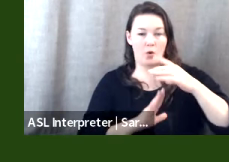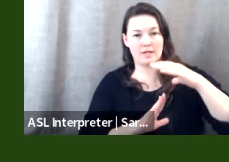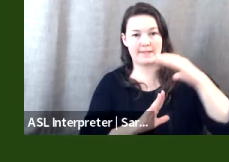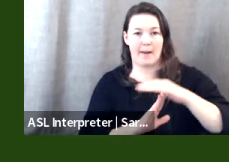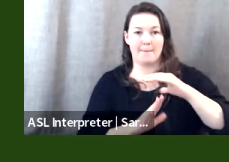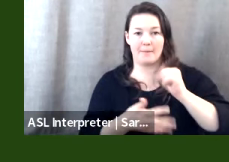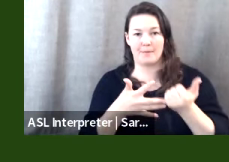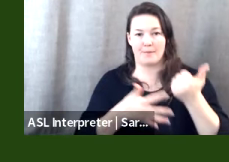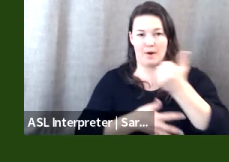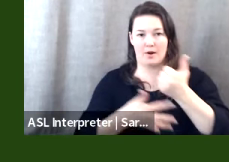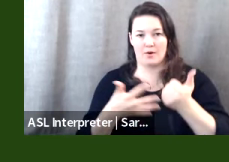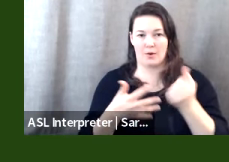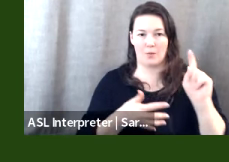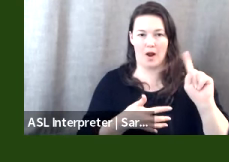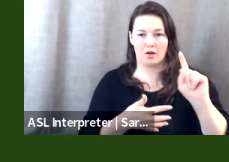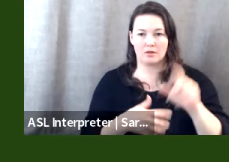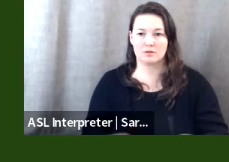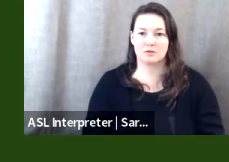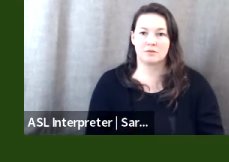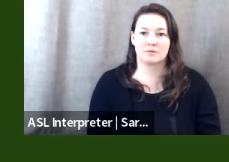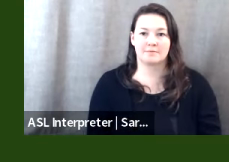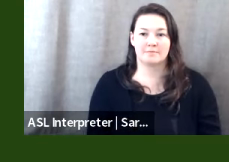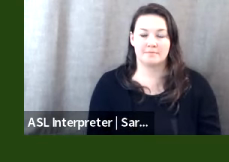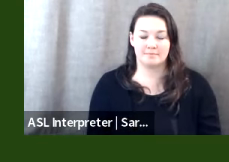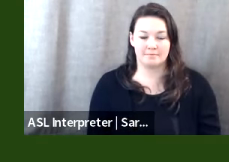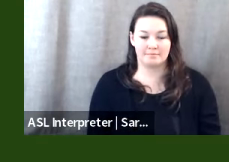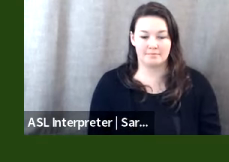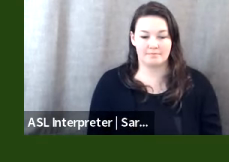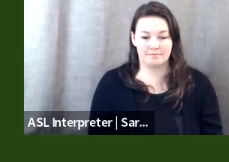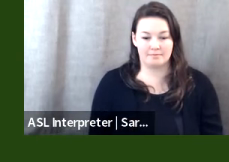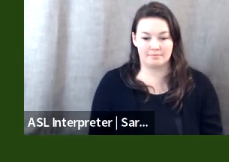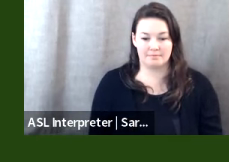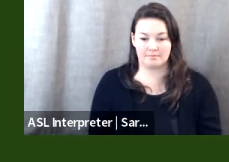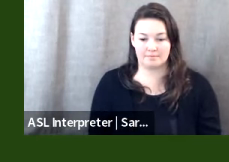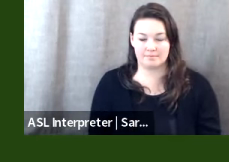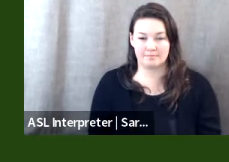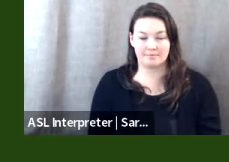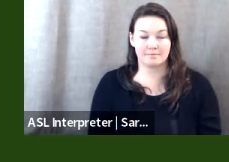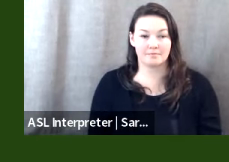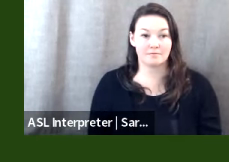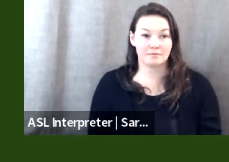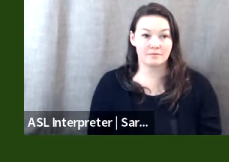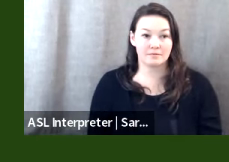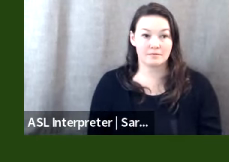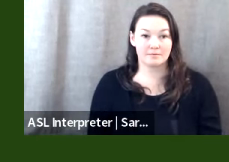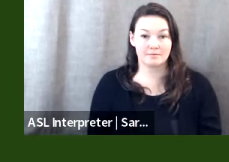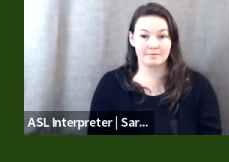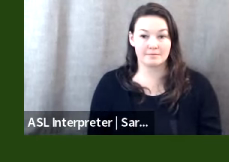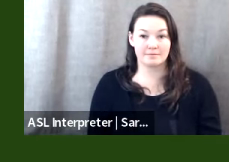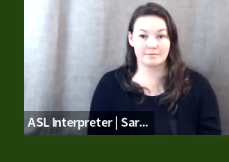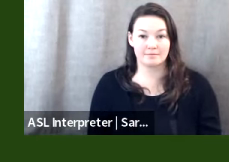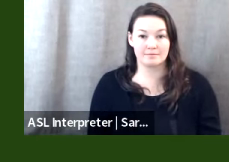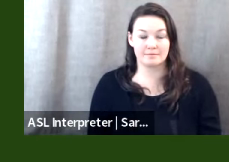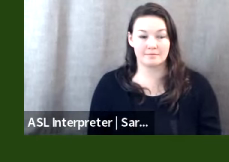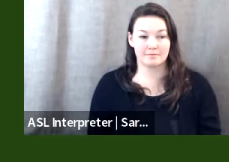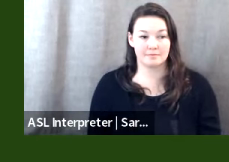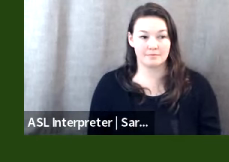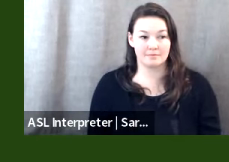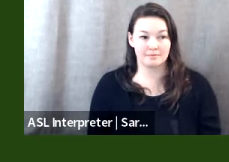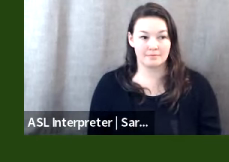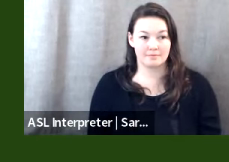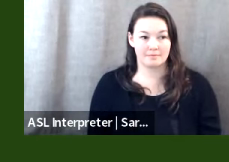priority. Entonces, de ahí vamos a, Susan y yo tendremos, es una